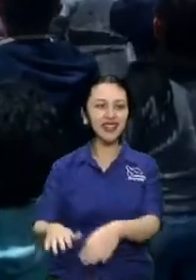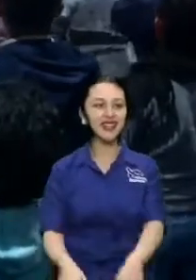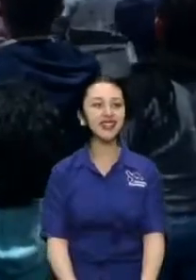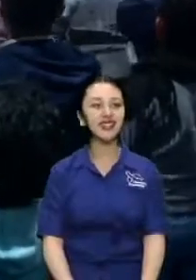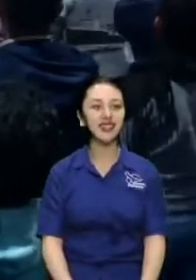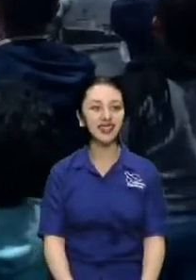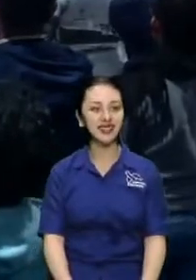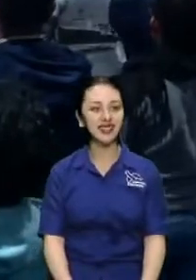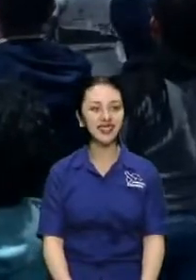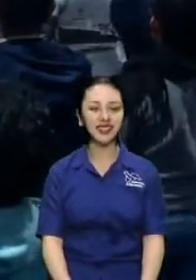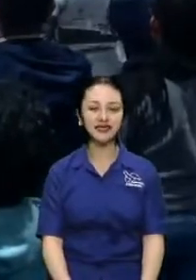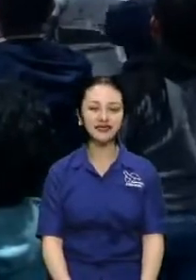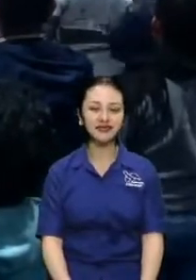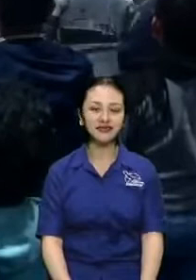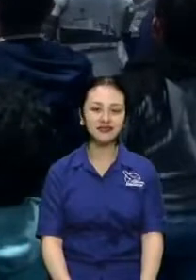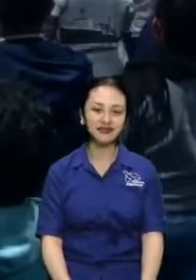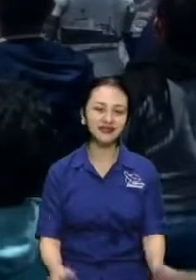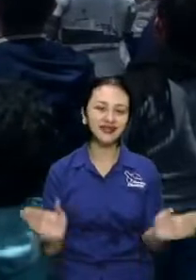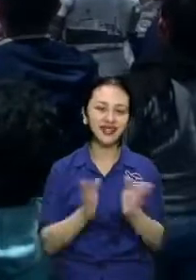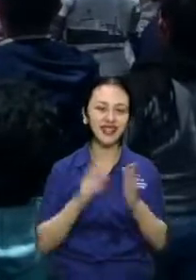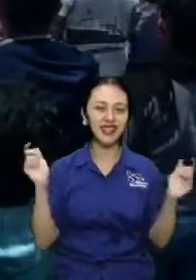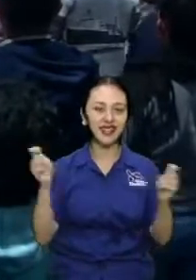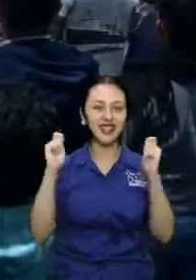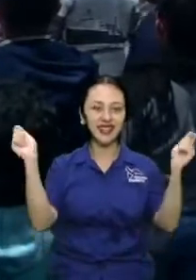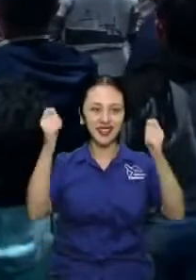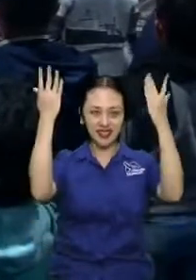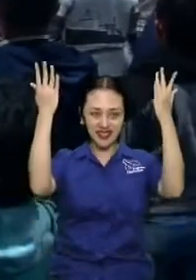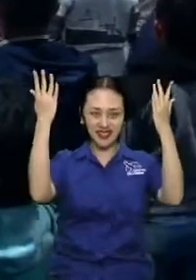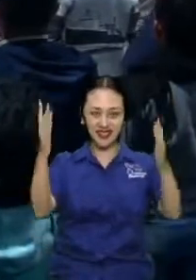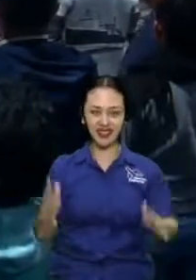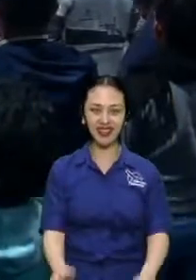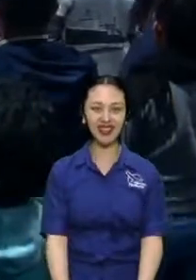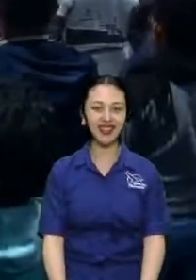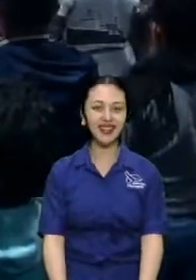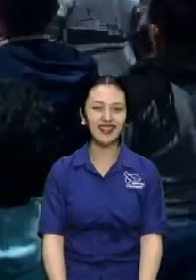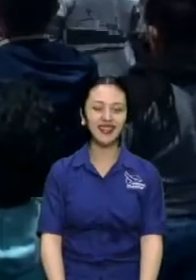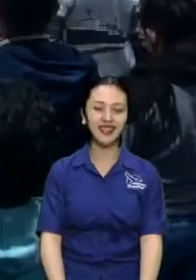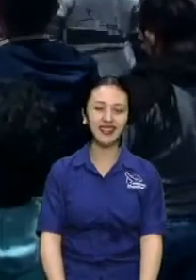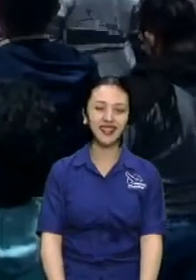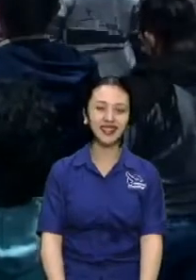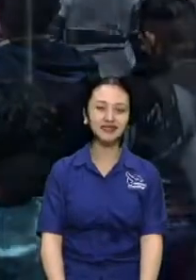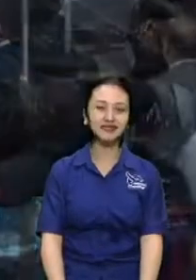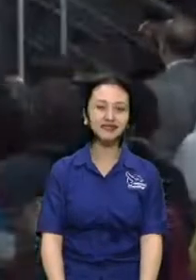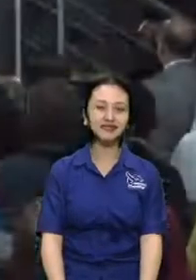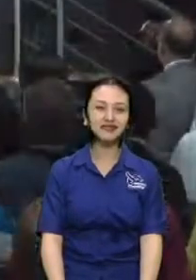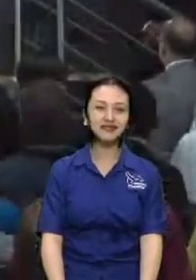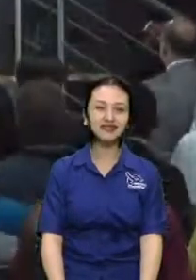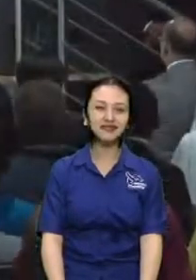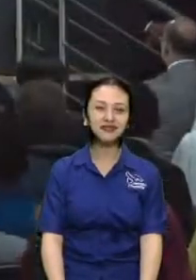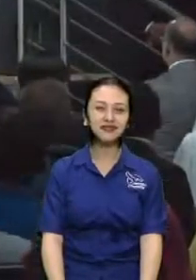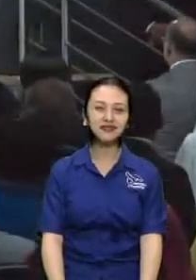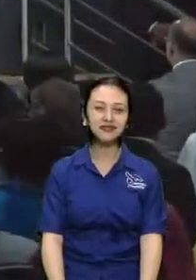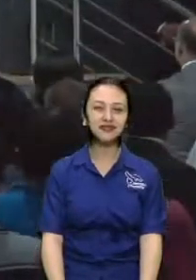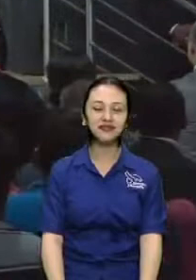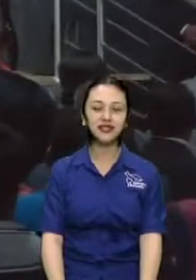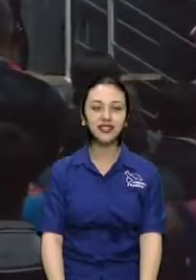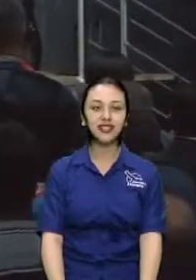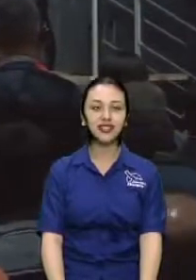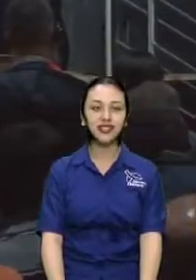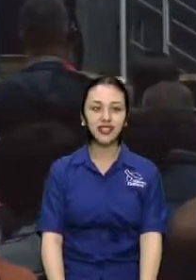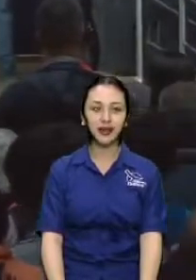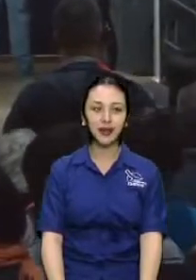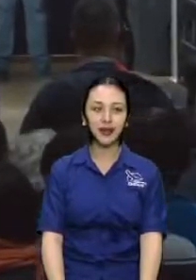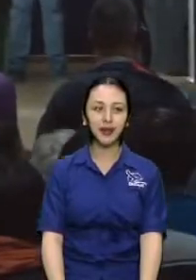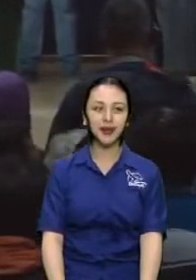Ok. Gracias, hermano. Aleluya. Gloria a Dios. Sí. Voy a apoyar a mi hermana que venga.